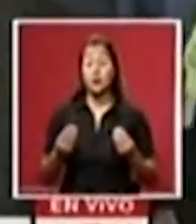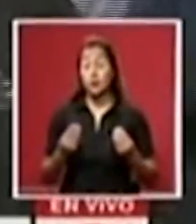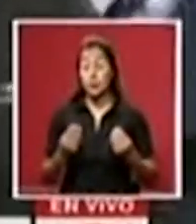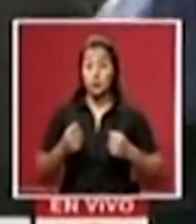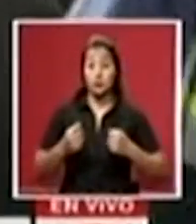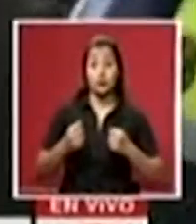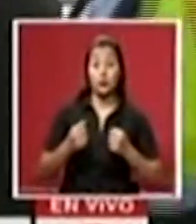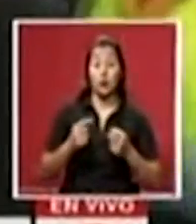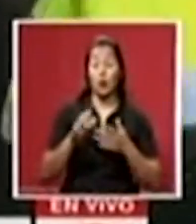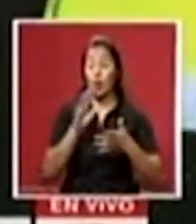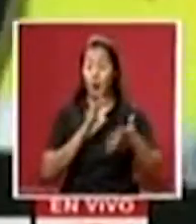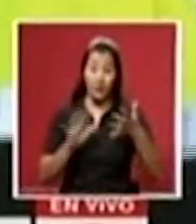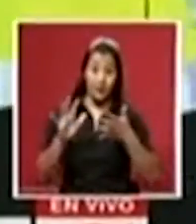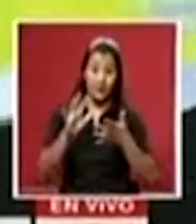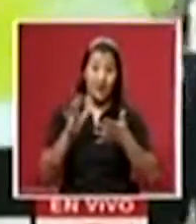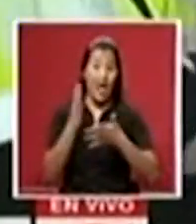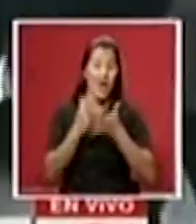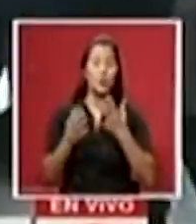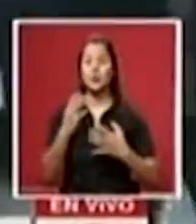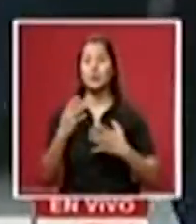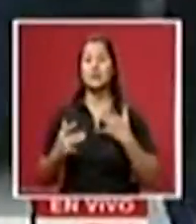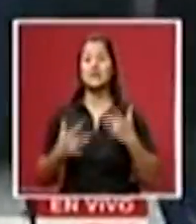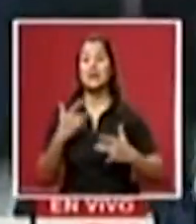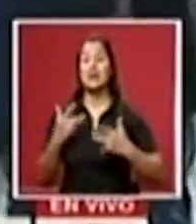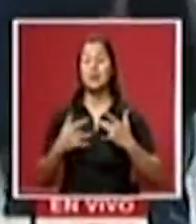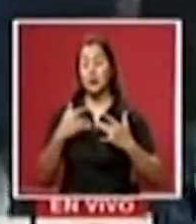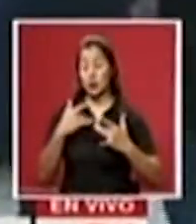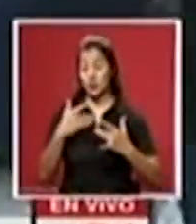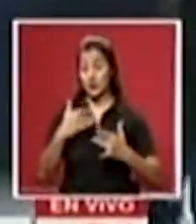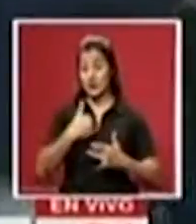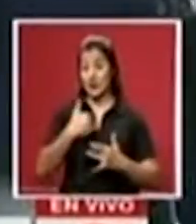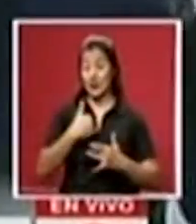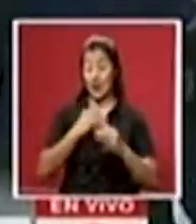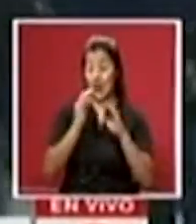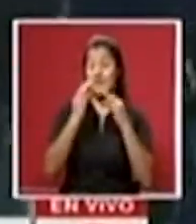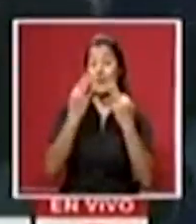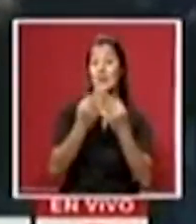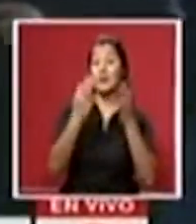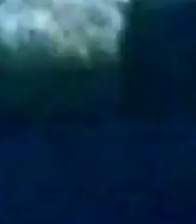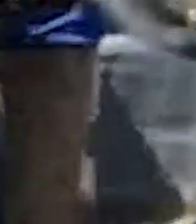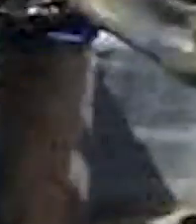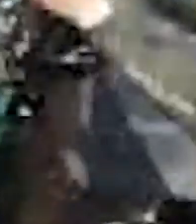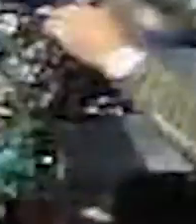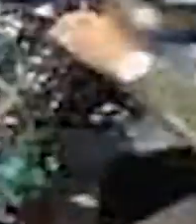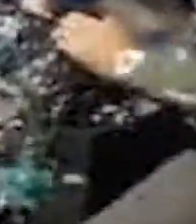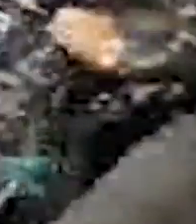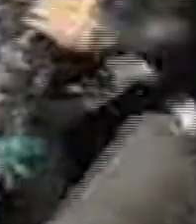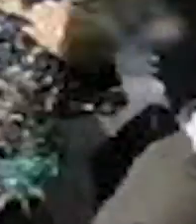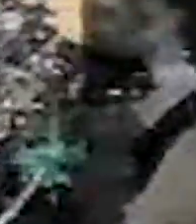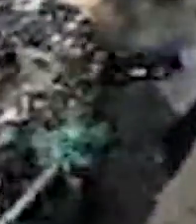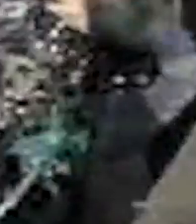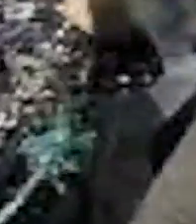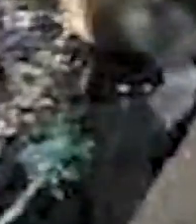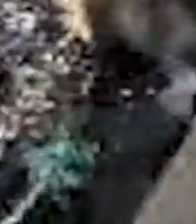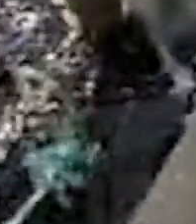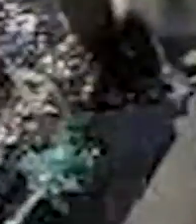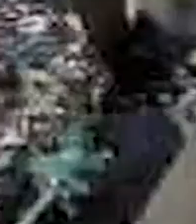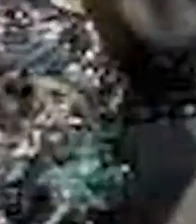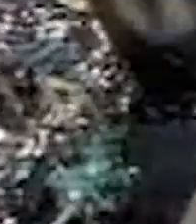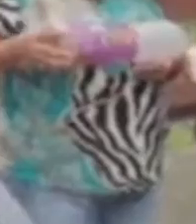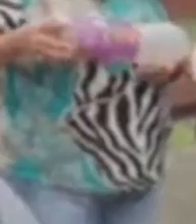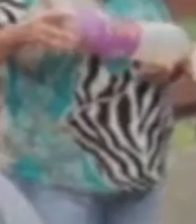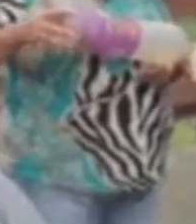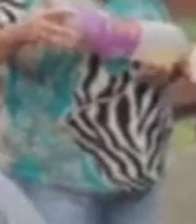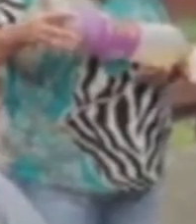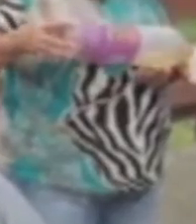de género importa revisar como la construcción de la noticia puede hacer ver como algo normal algo que indiscutiblemente no lo